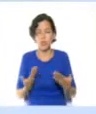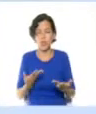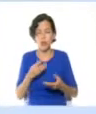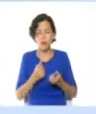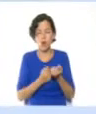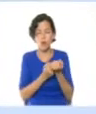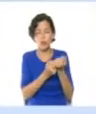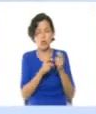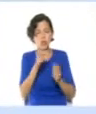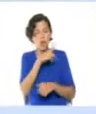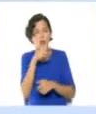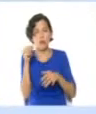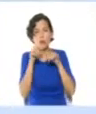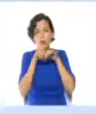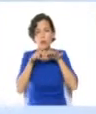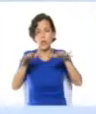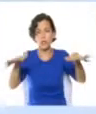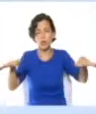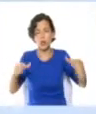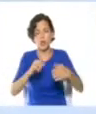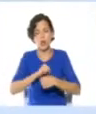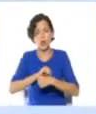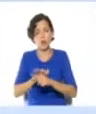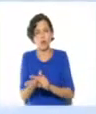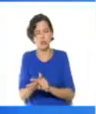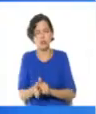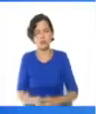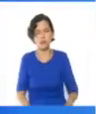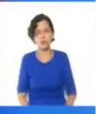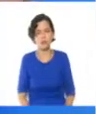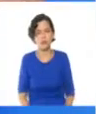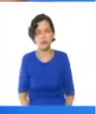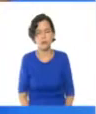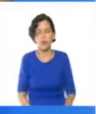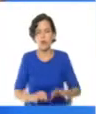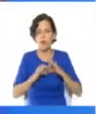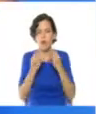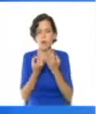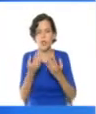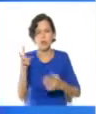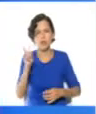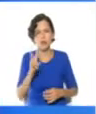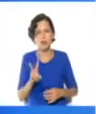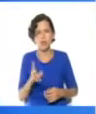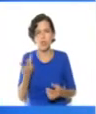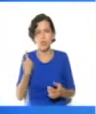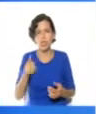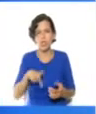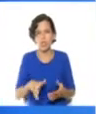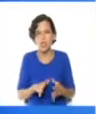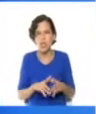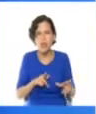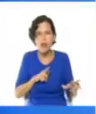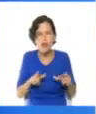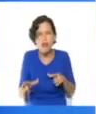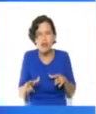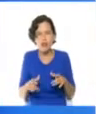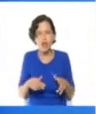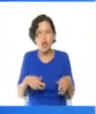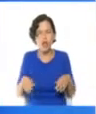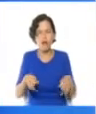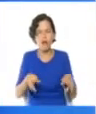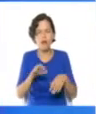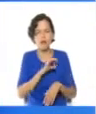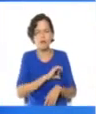estaremos contribuyendo a la no propagación de la COVID-19. Familia venezolana, tienen a total disposición las